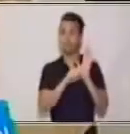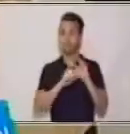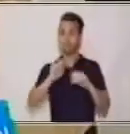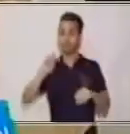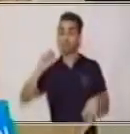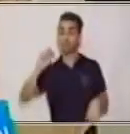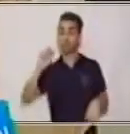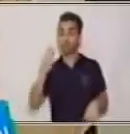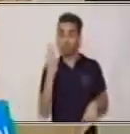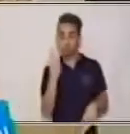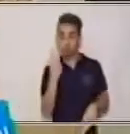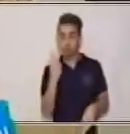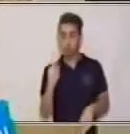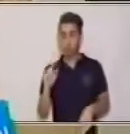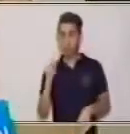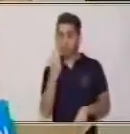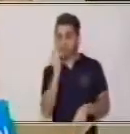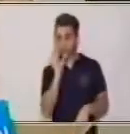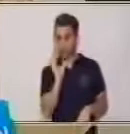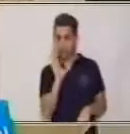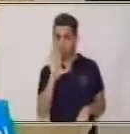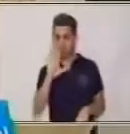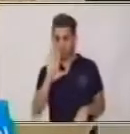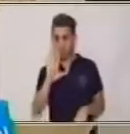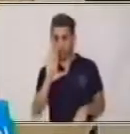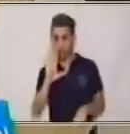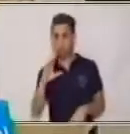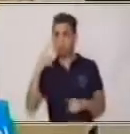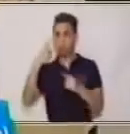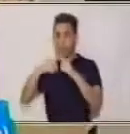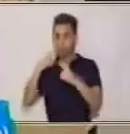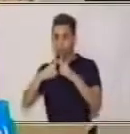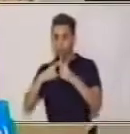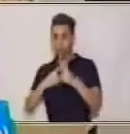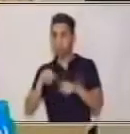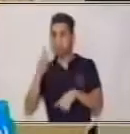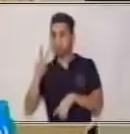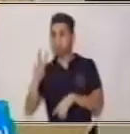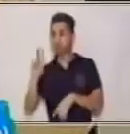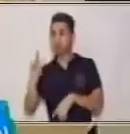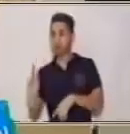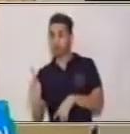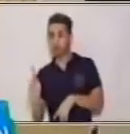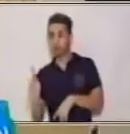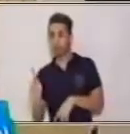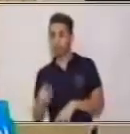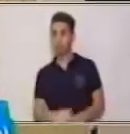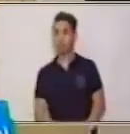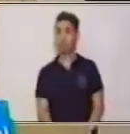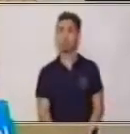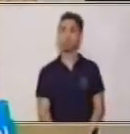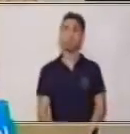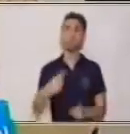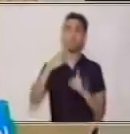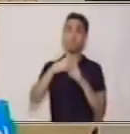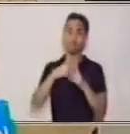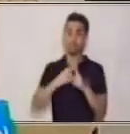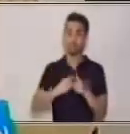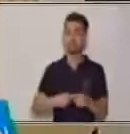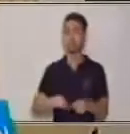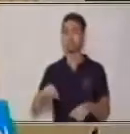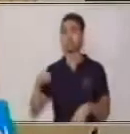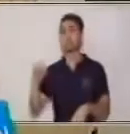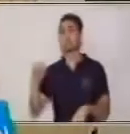doble de 5 por 2y más el doble